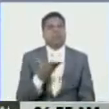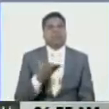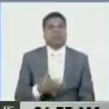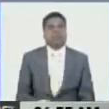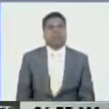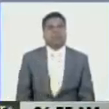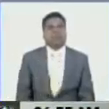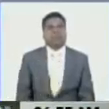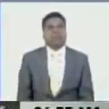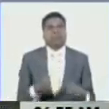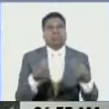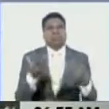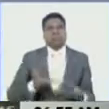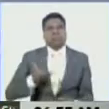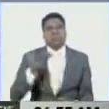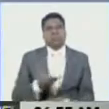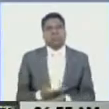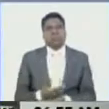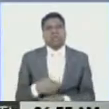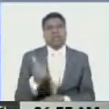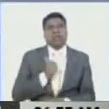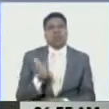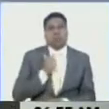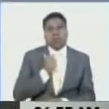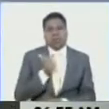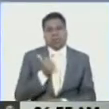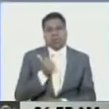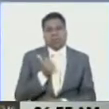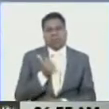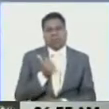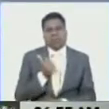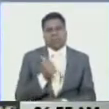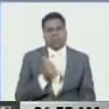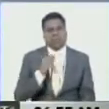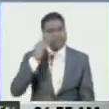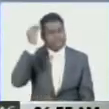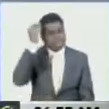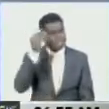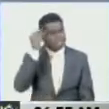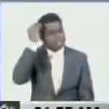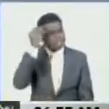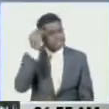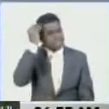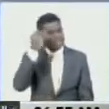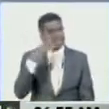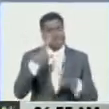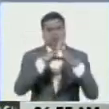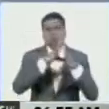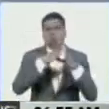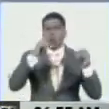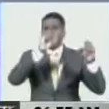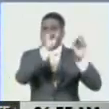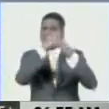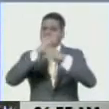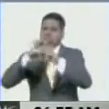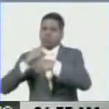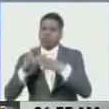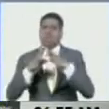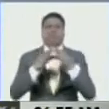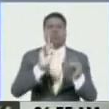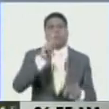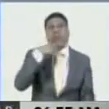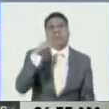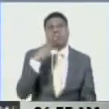perdóname que lo planteé en esos términos, que cualquier tipo de reflexión que se pueda hacer en torno a los motores o alguna política